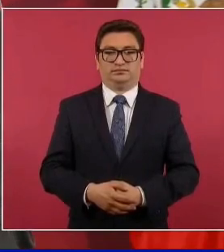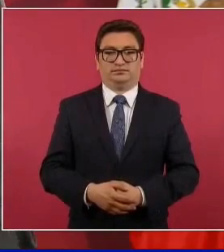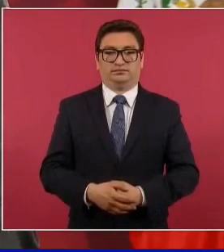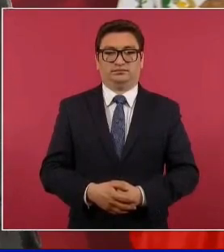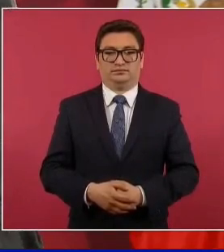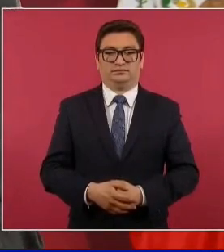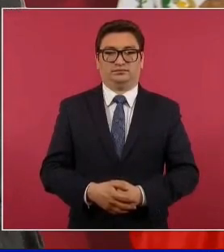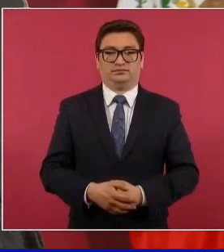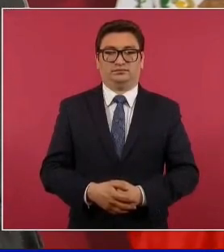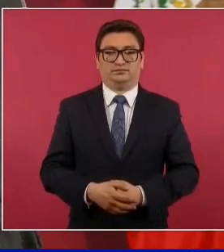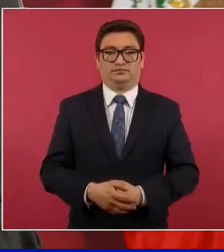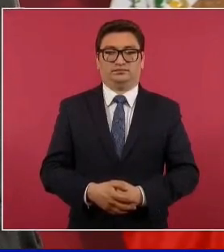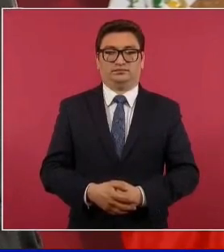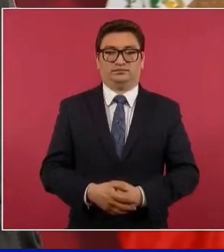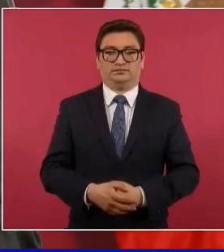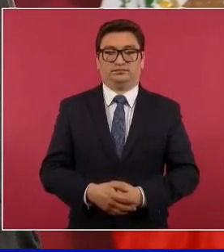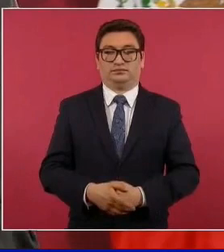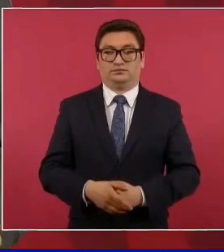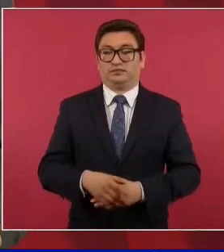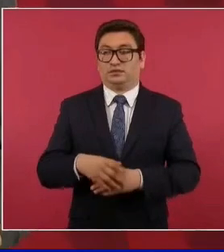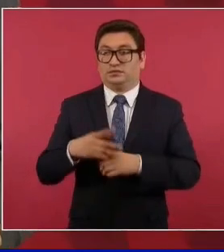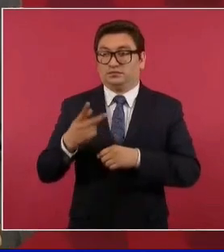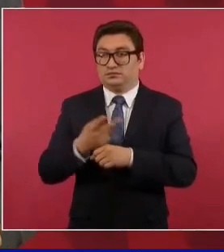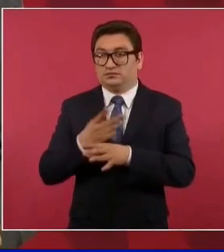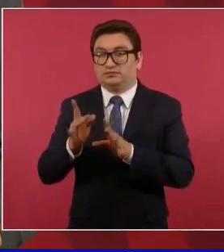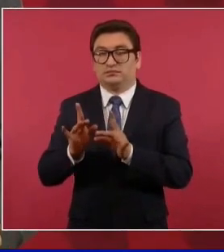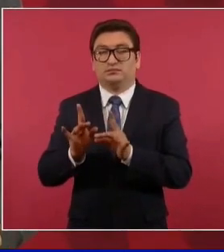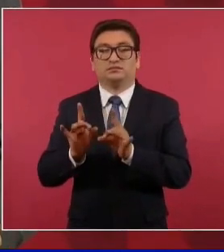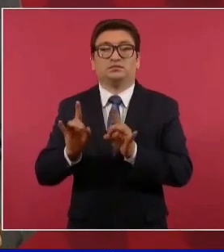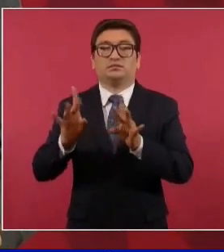de chiripa